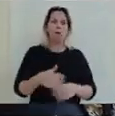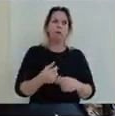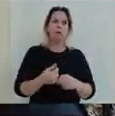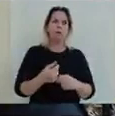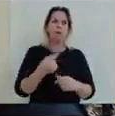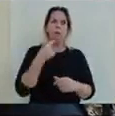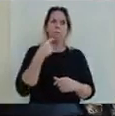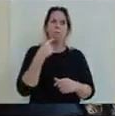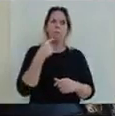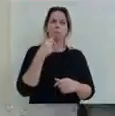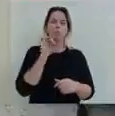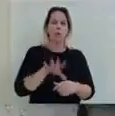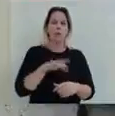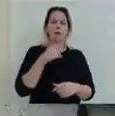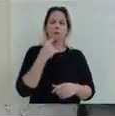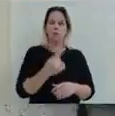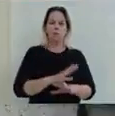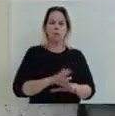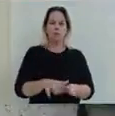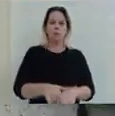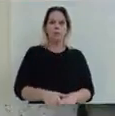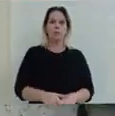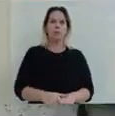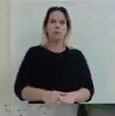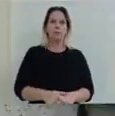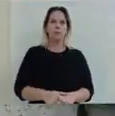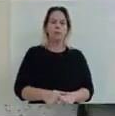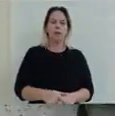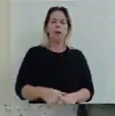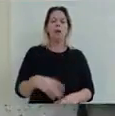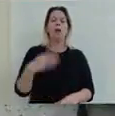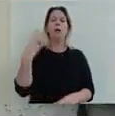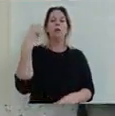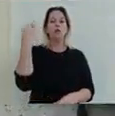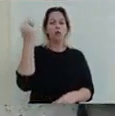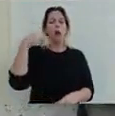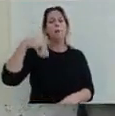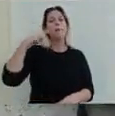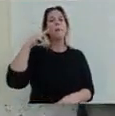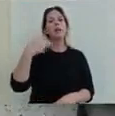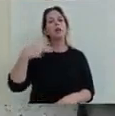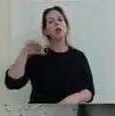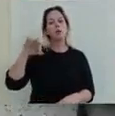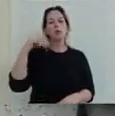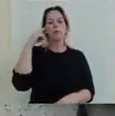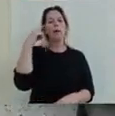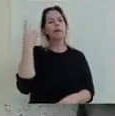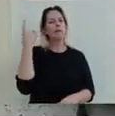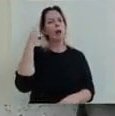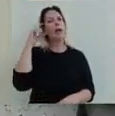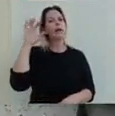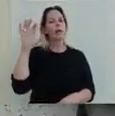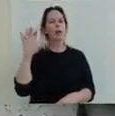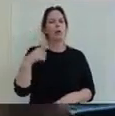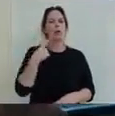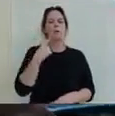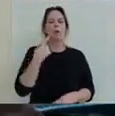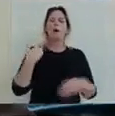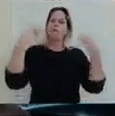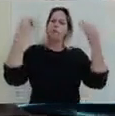Presidenta. Concejal Miño. Sí, bueno, acá creo que hay una cuestión formal que no podemos dejar de